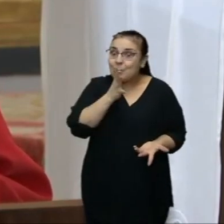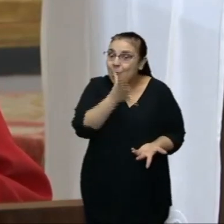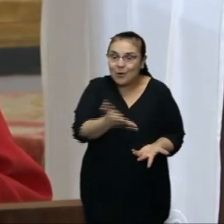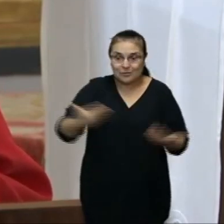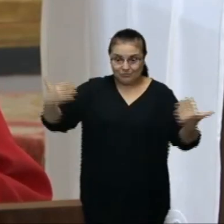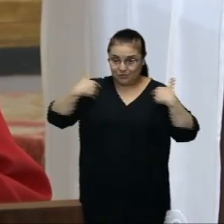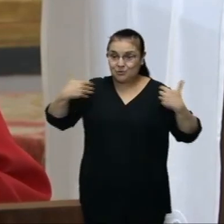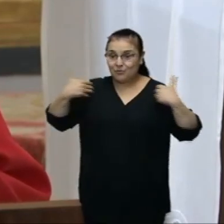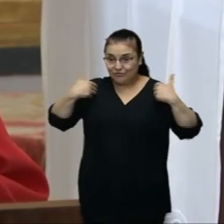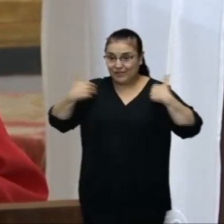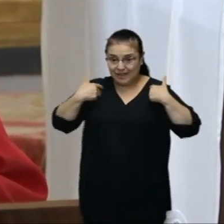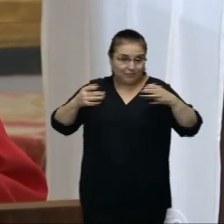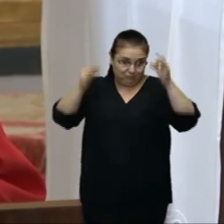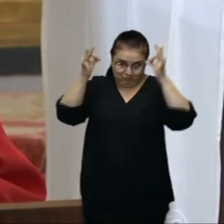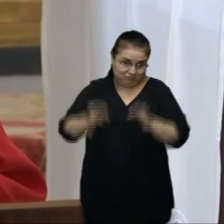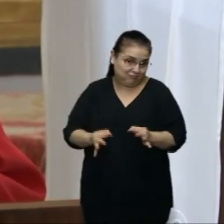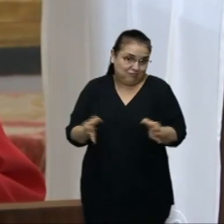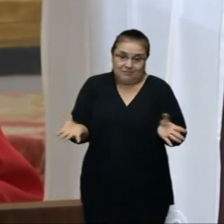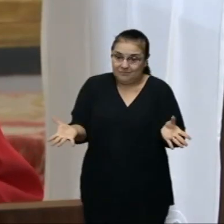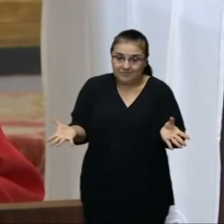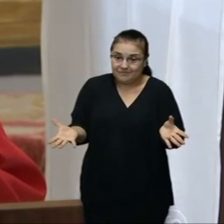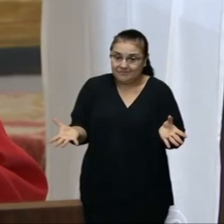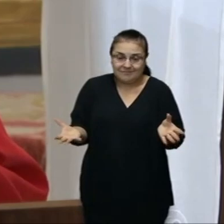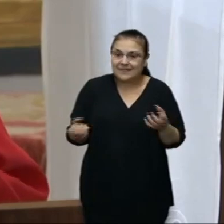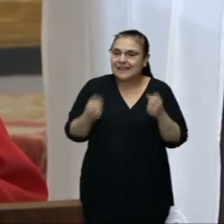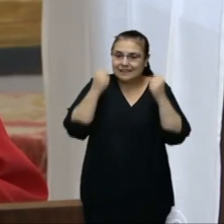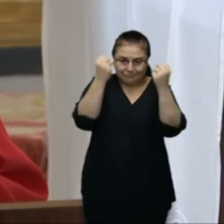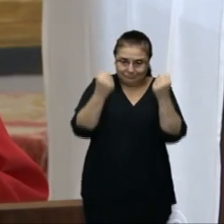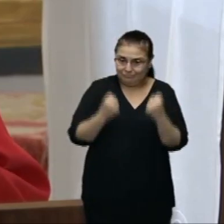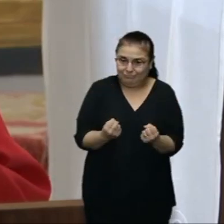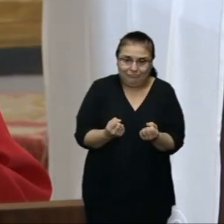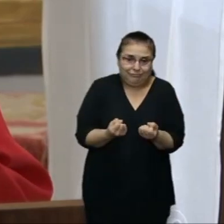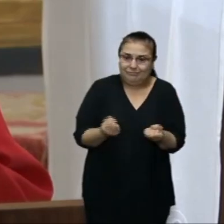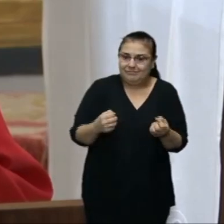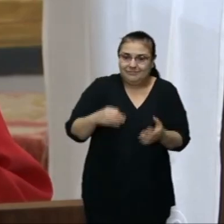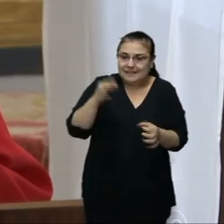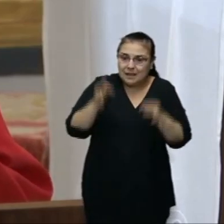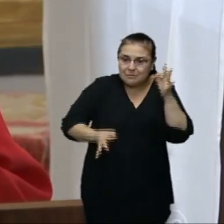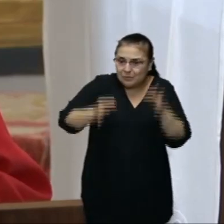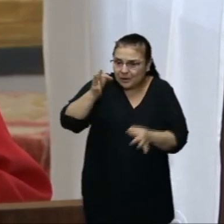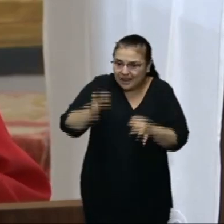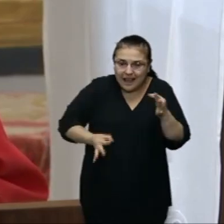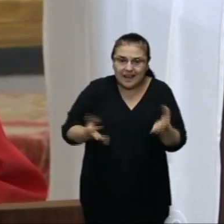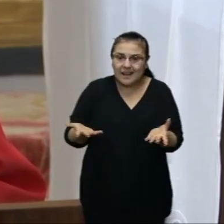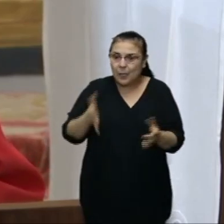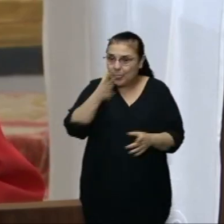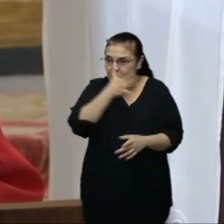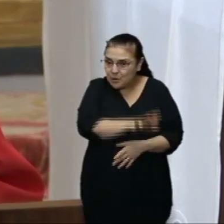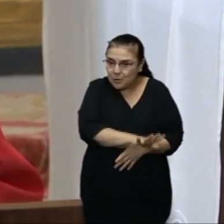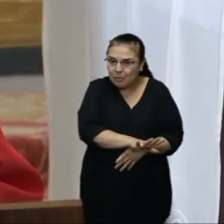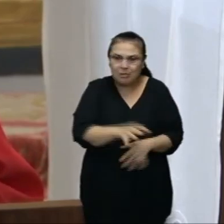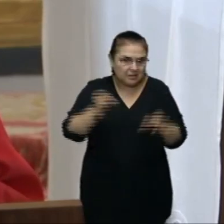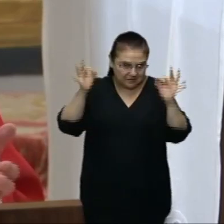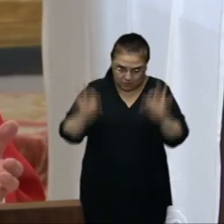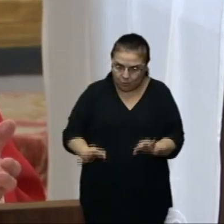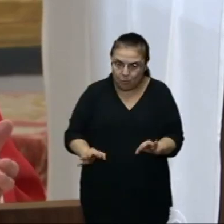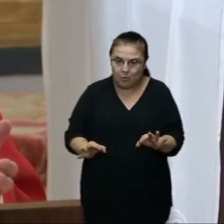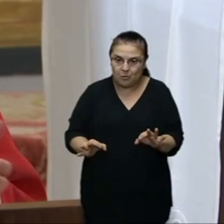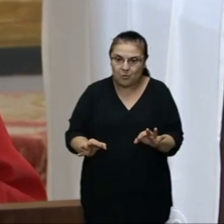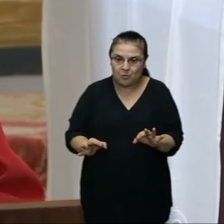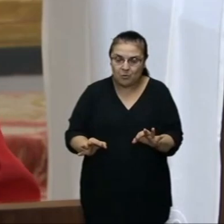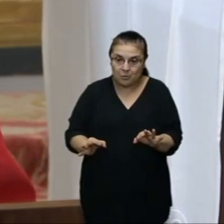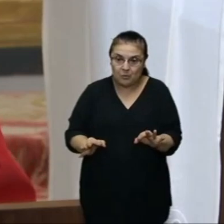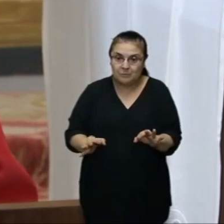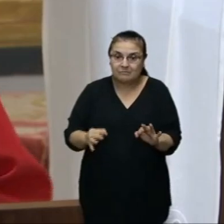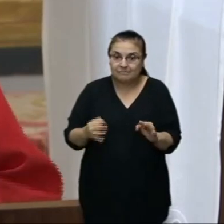sufrir, va a tener que pasar por tribunales, por sinagogas, que os van a denunciar y os